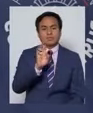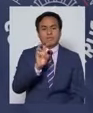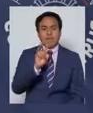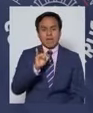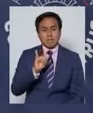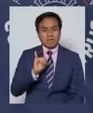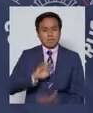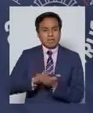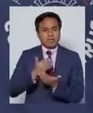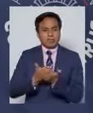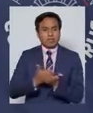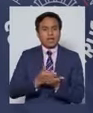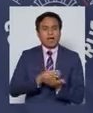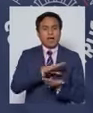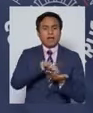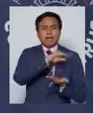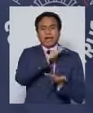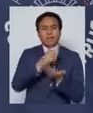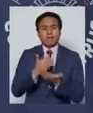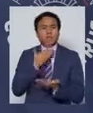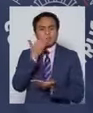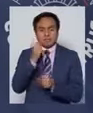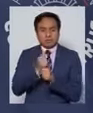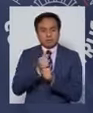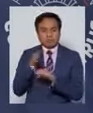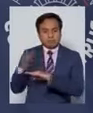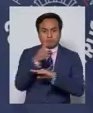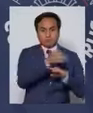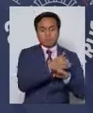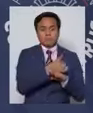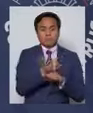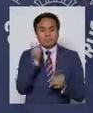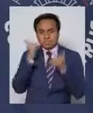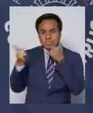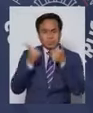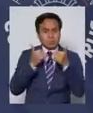se encuentran trabajando en terreno, llamando por teléfono y en terreno